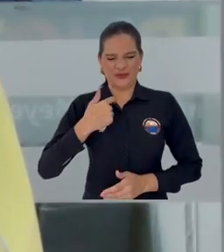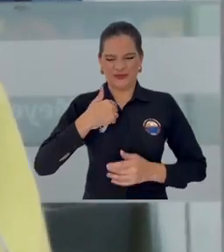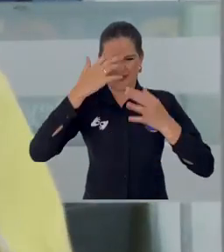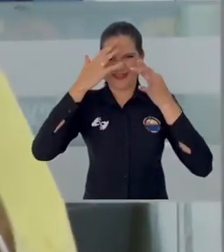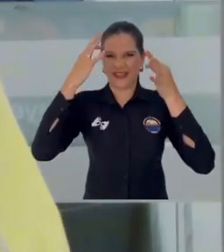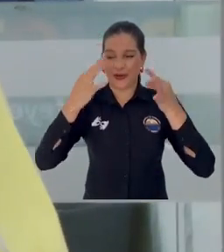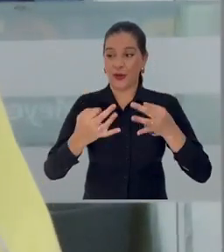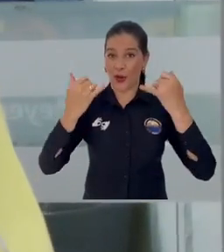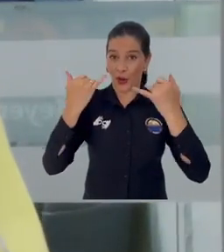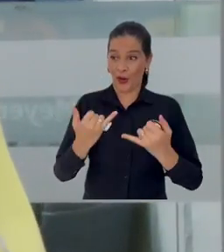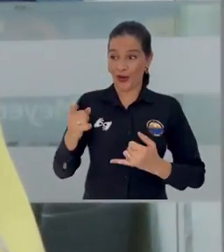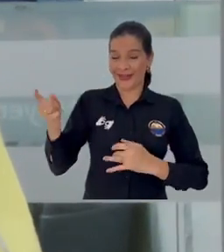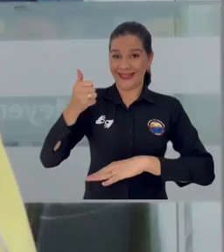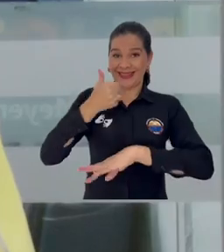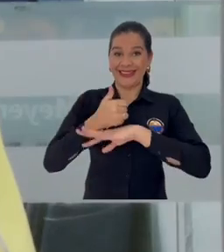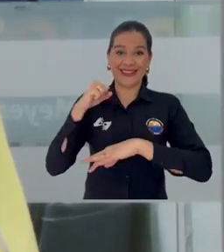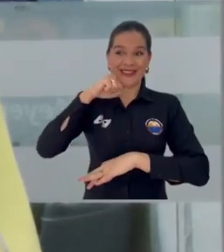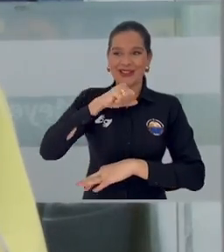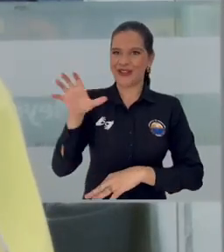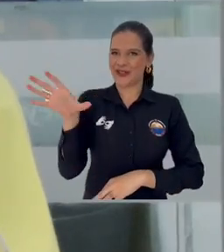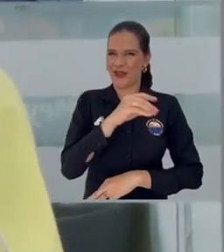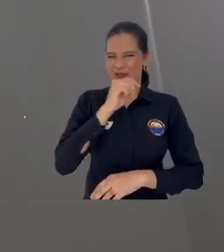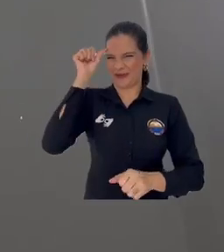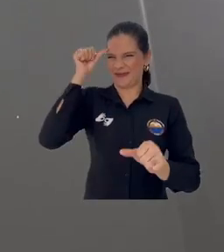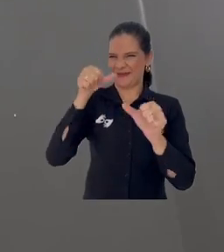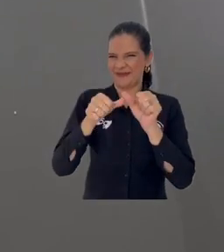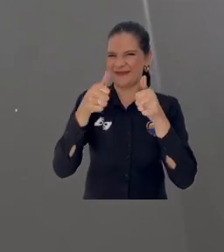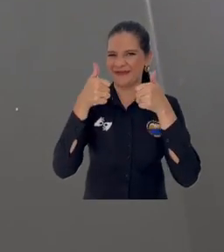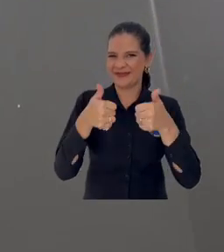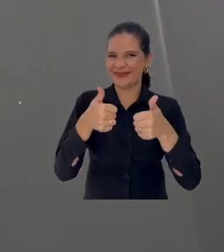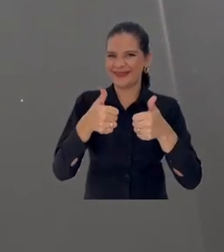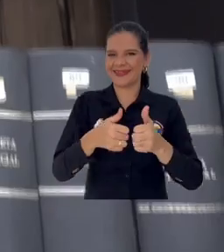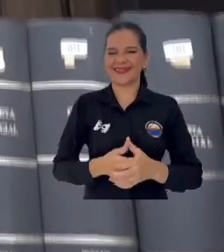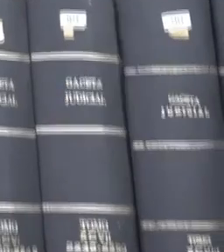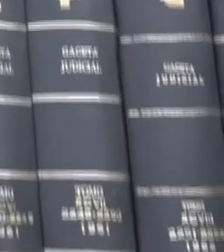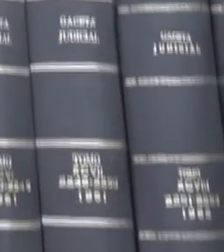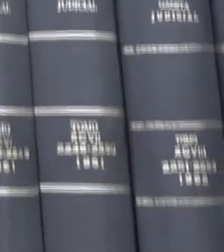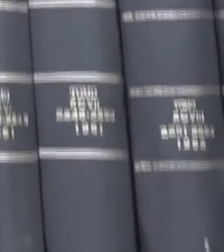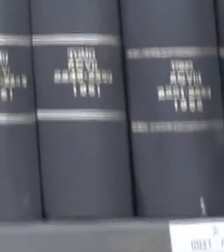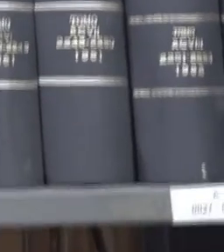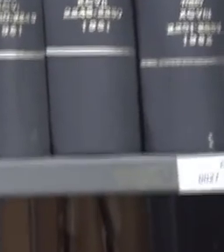Estoy convencida que hoy el rector y todos acá están haciendo historia.